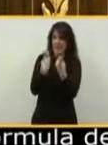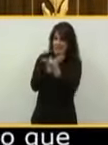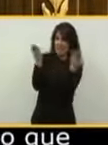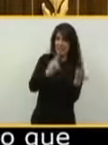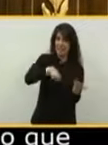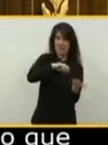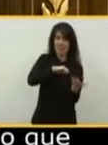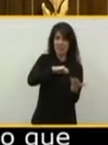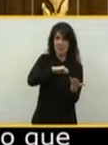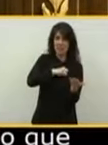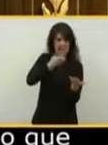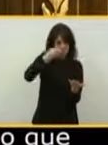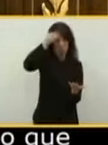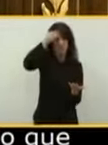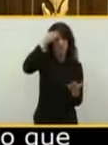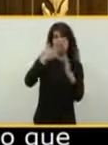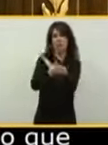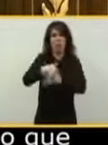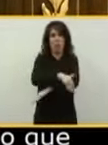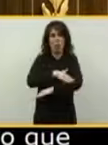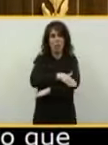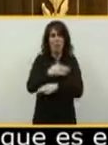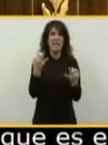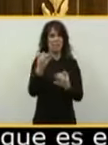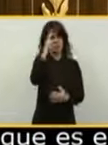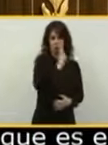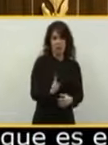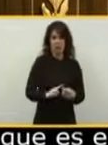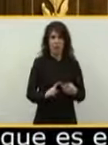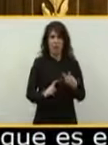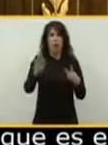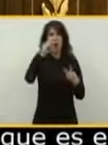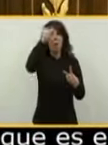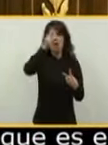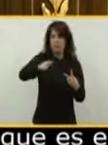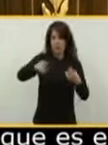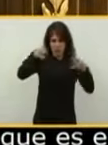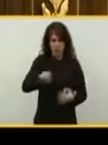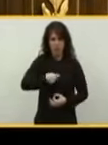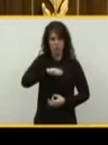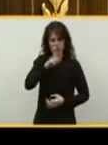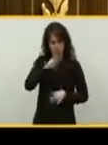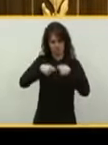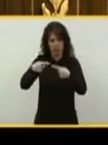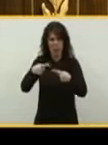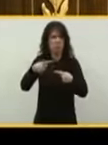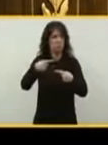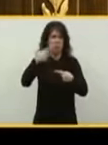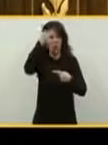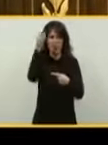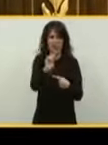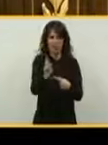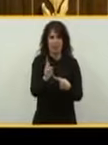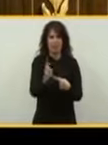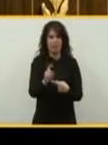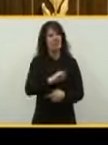sabe lo que es el gobierno, o no está pensando en los españoles. Señor Sánchez, no nos ha traído aquí un programa